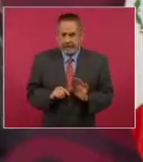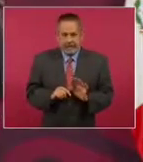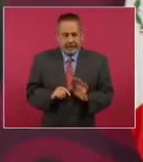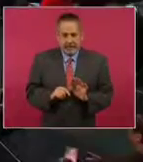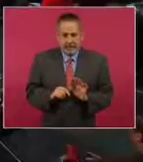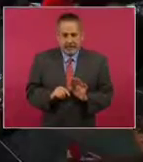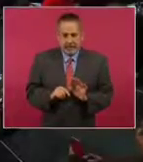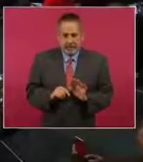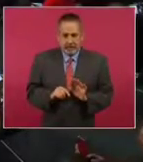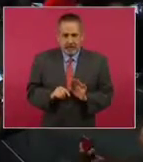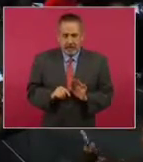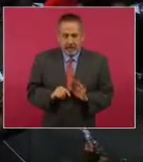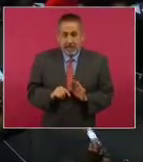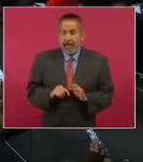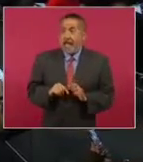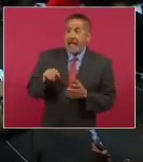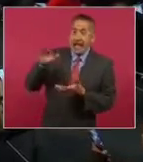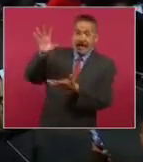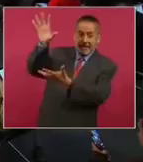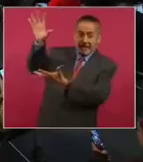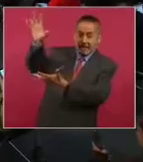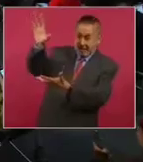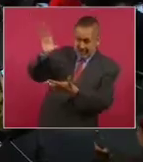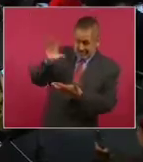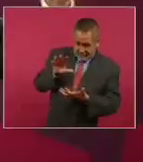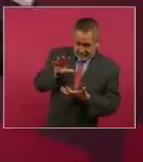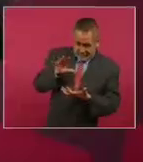Es una materia prima que